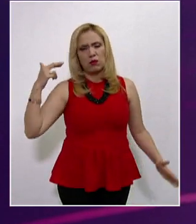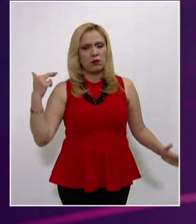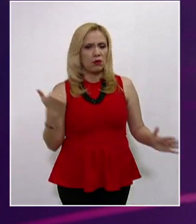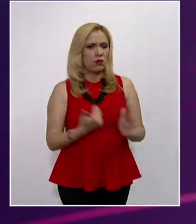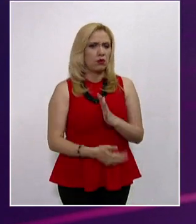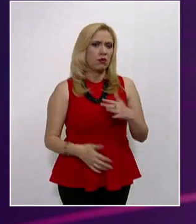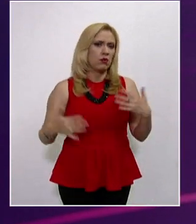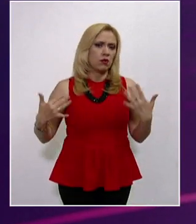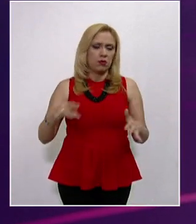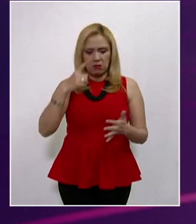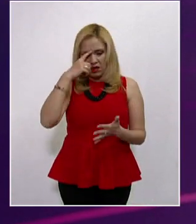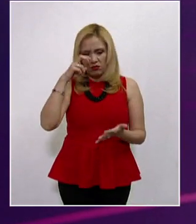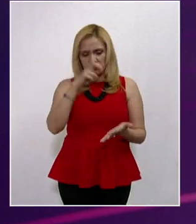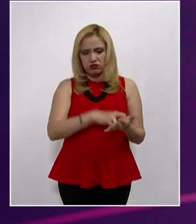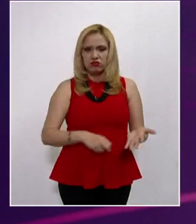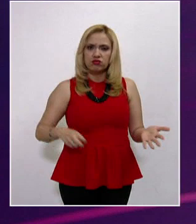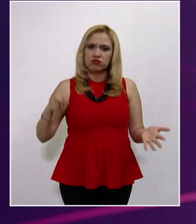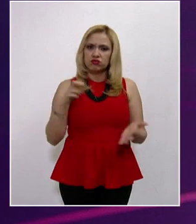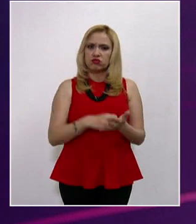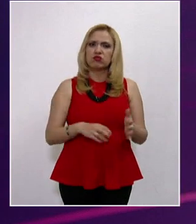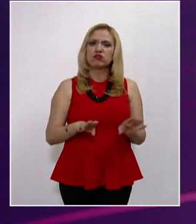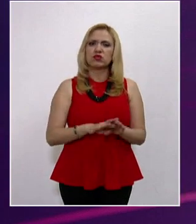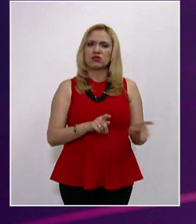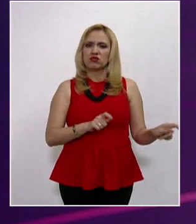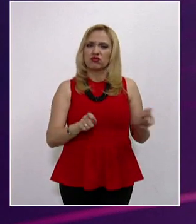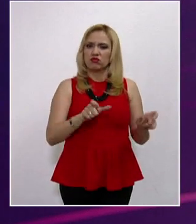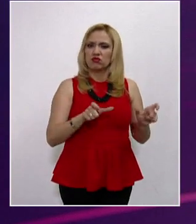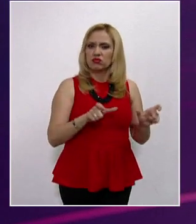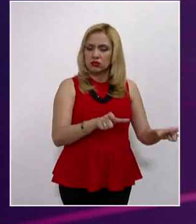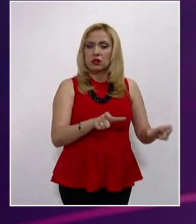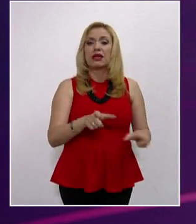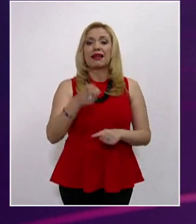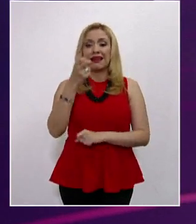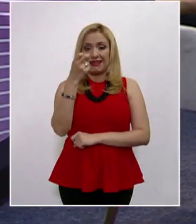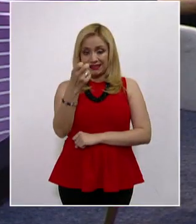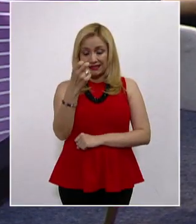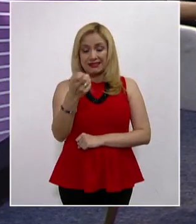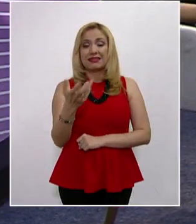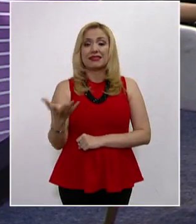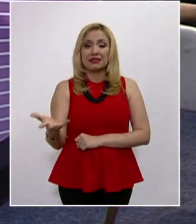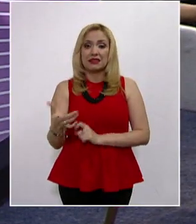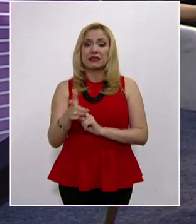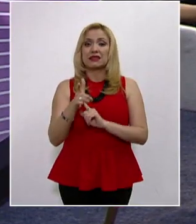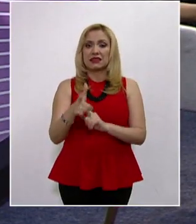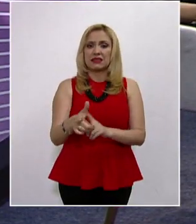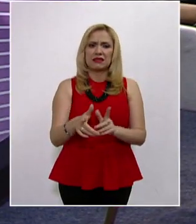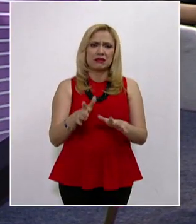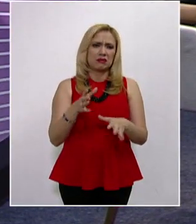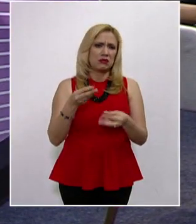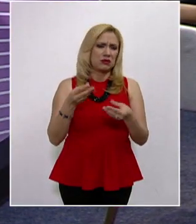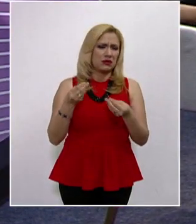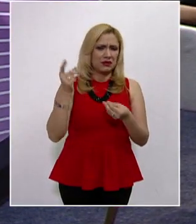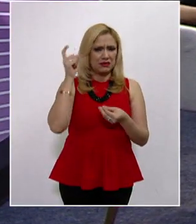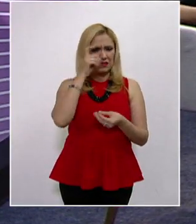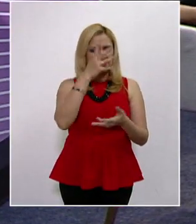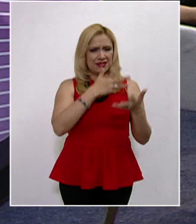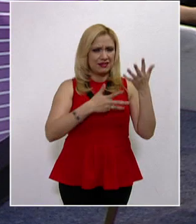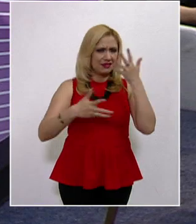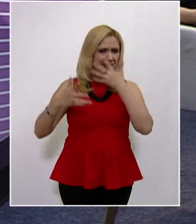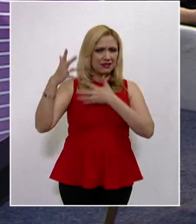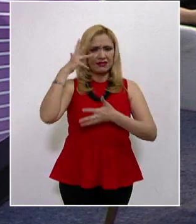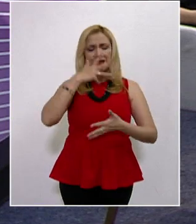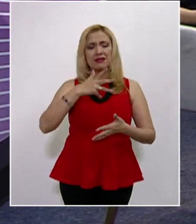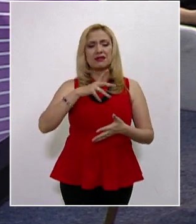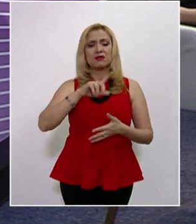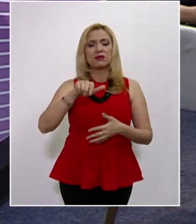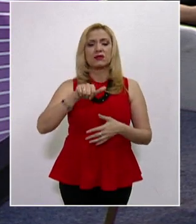relacionado con la disciplina militar, ¿no? Creo que es el punto, ¿no? Del Ujú. asunto, como que sigue estando bastante amplio, Exacto. vago, porque al final,